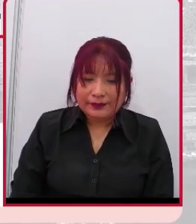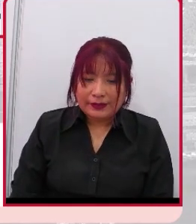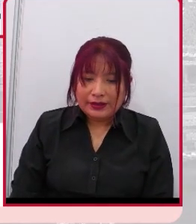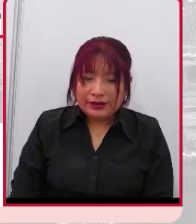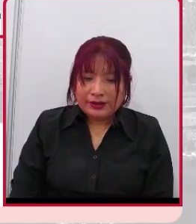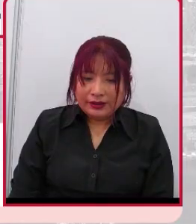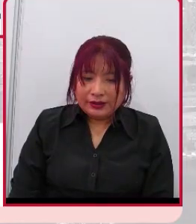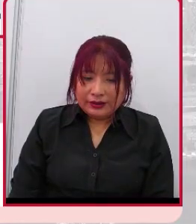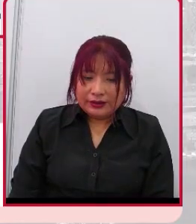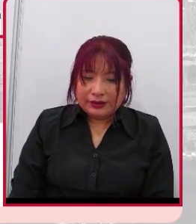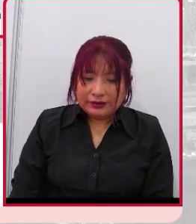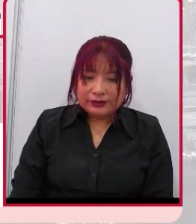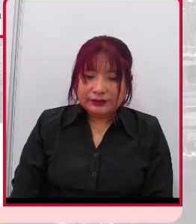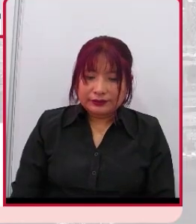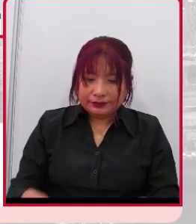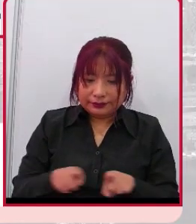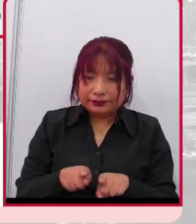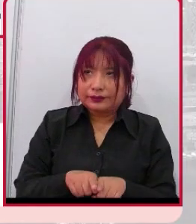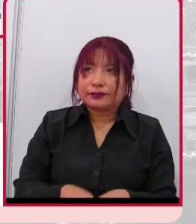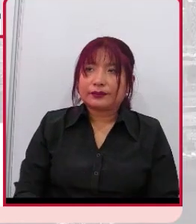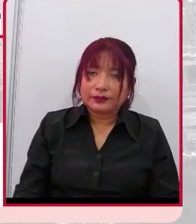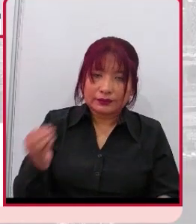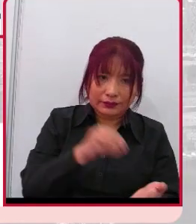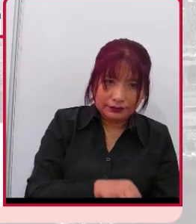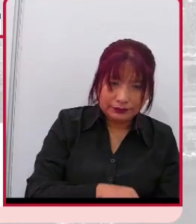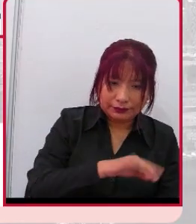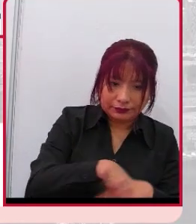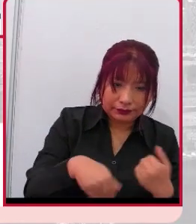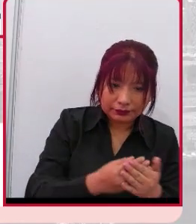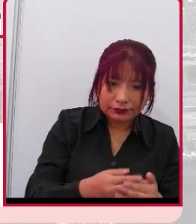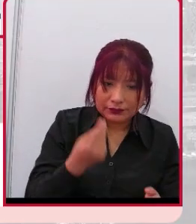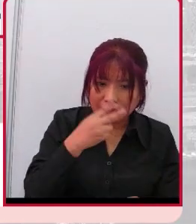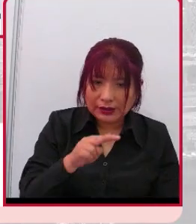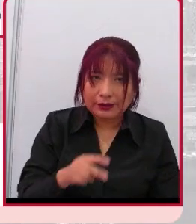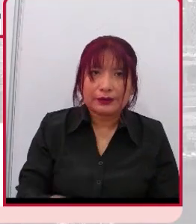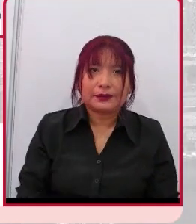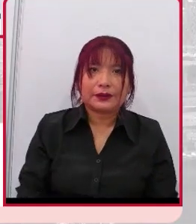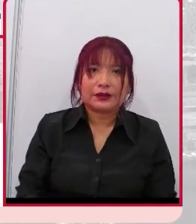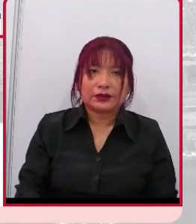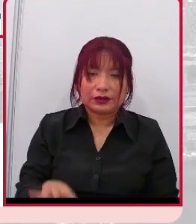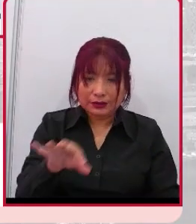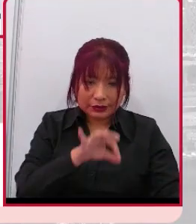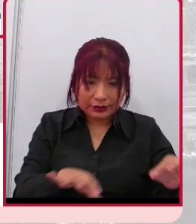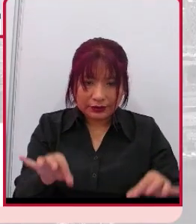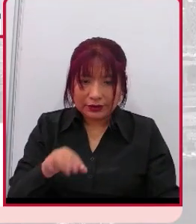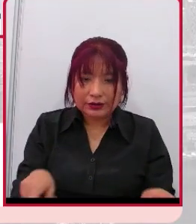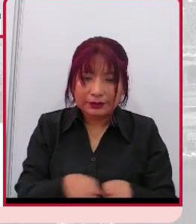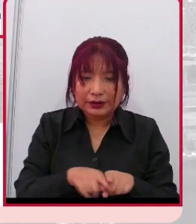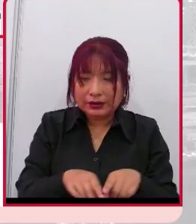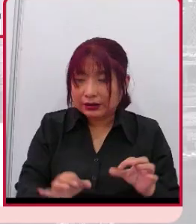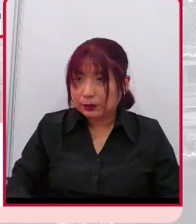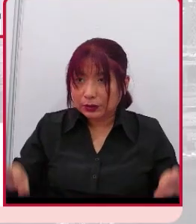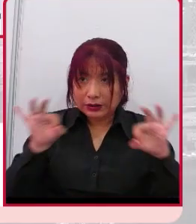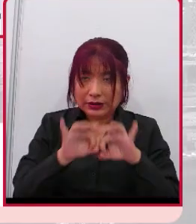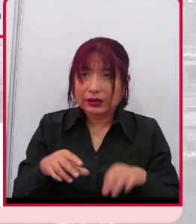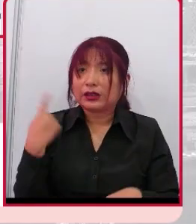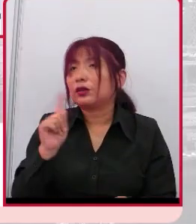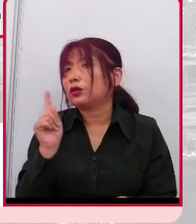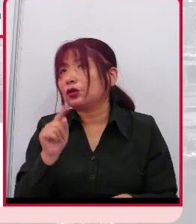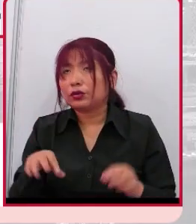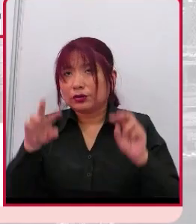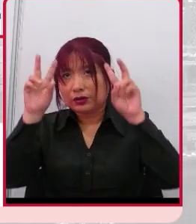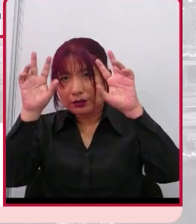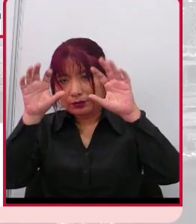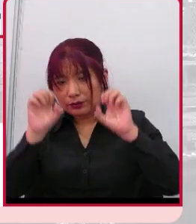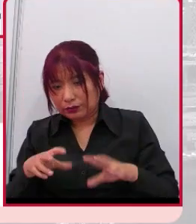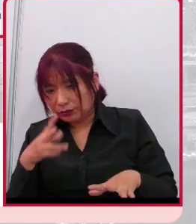Bueno, entonces adicional a todo lo que habíamos encontrado, había un dato muy importante que no estábamos evaluando,